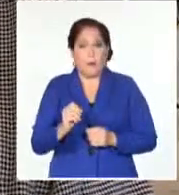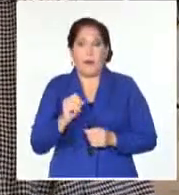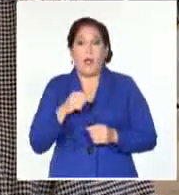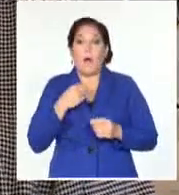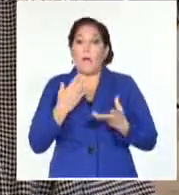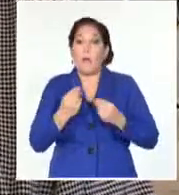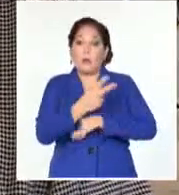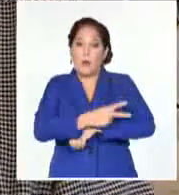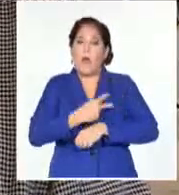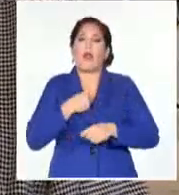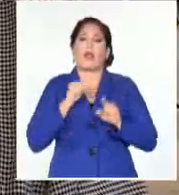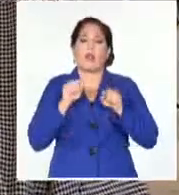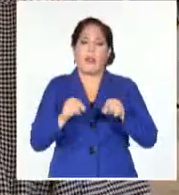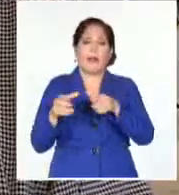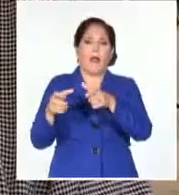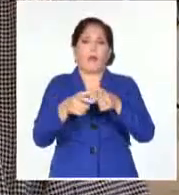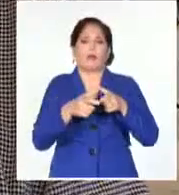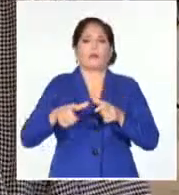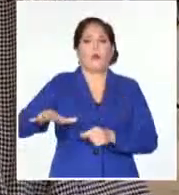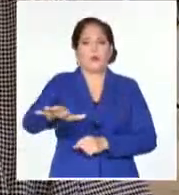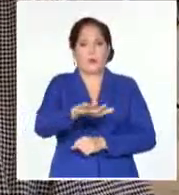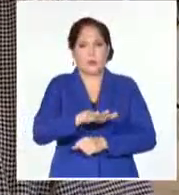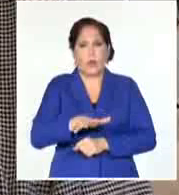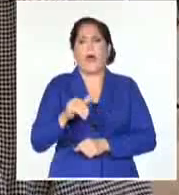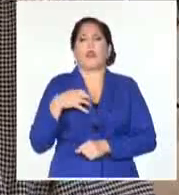años, pero ahora que entran